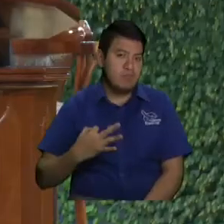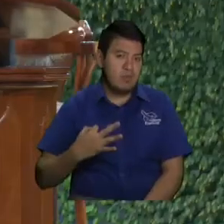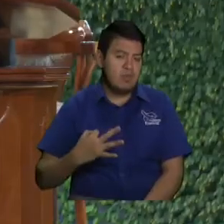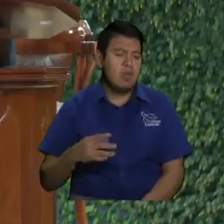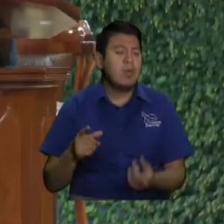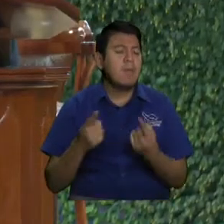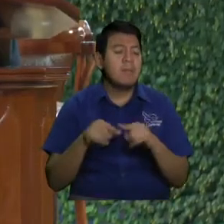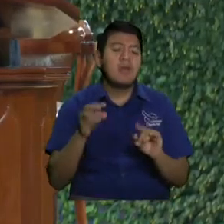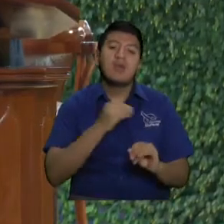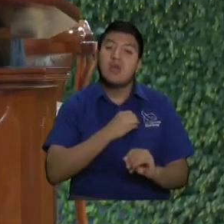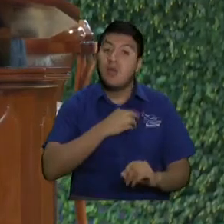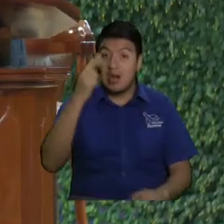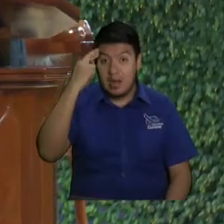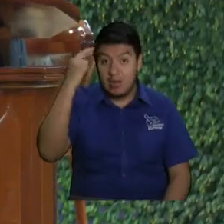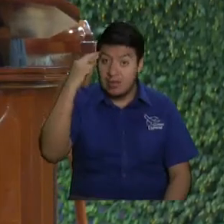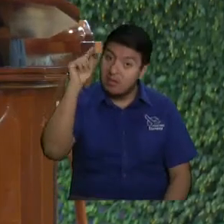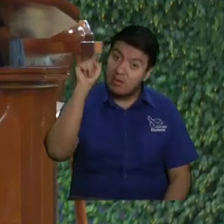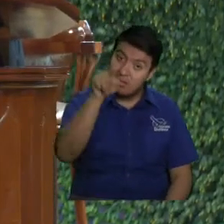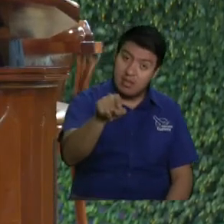las quiero recordar.